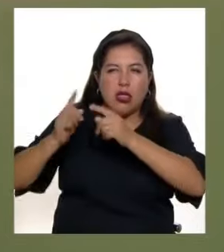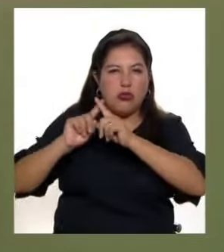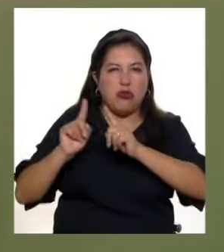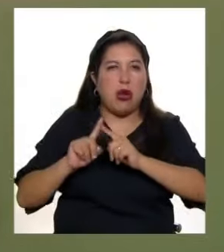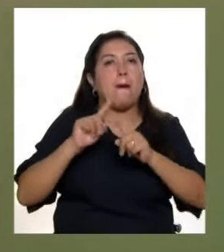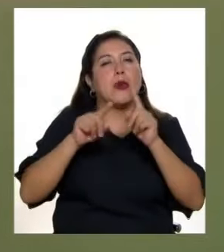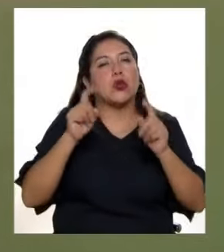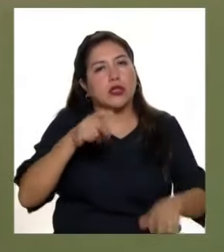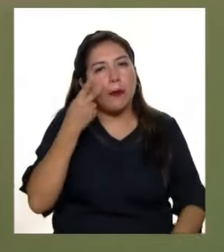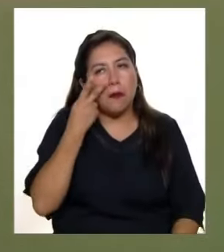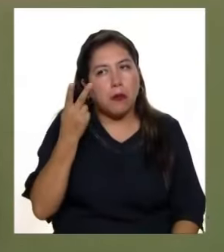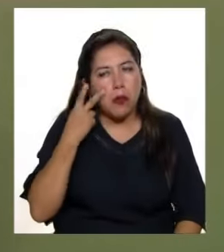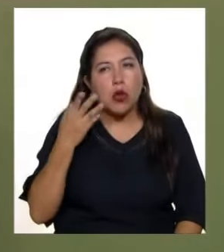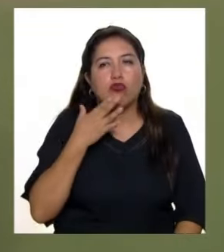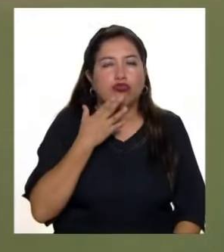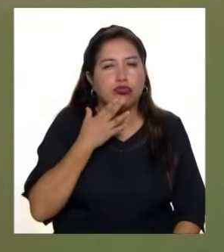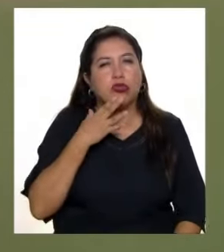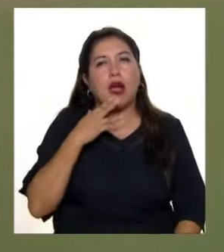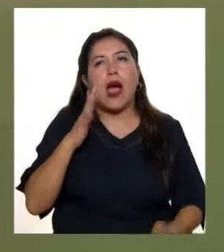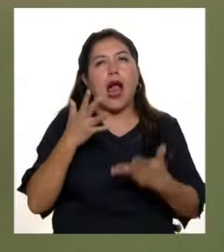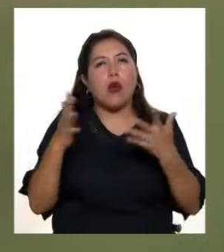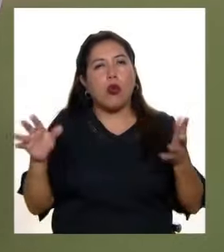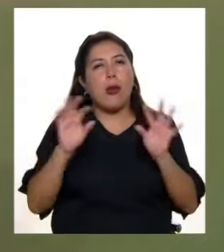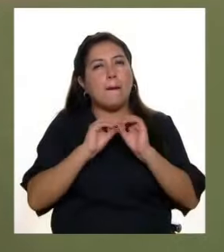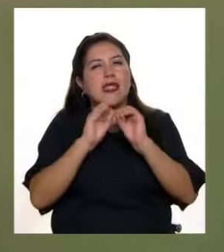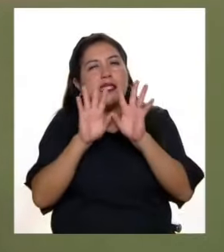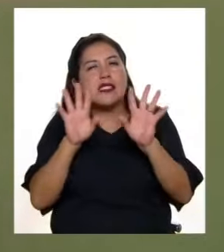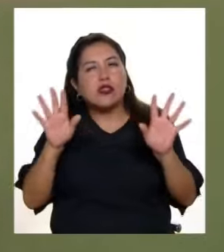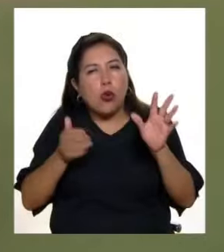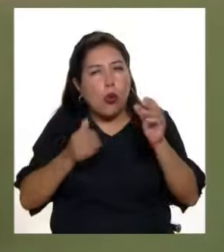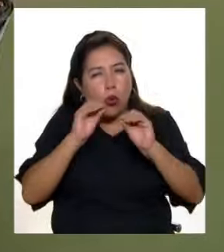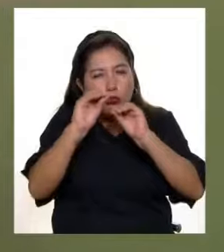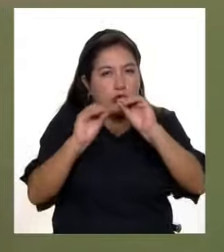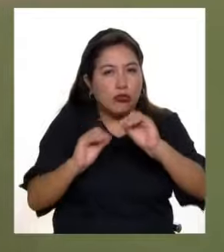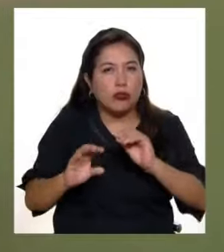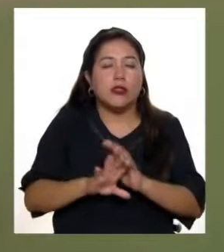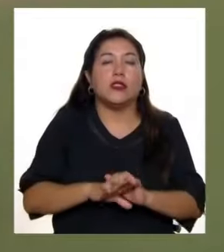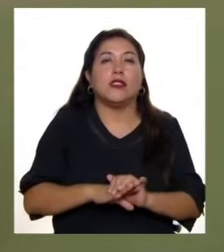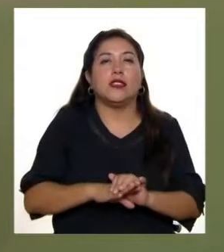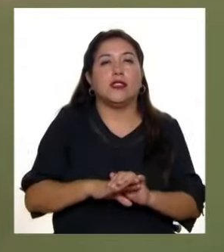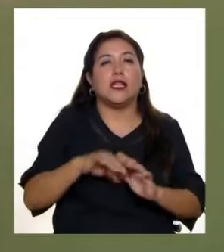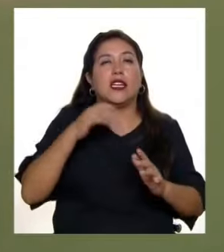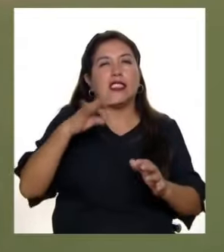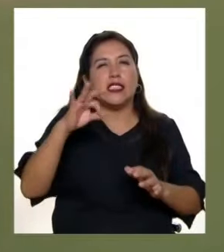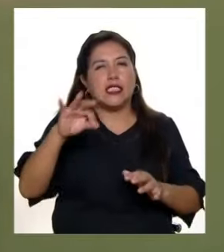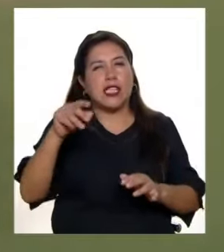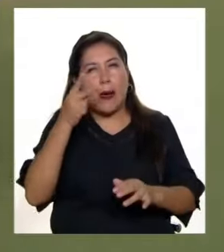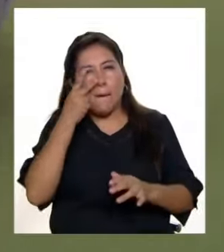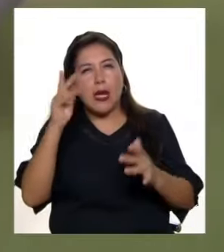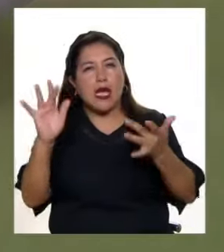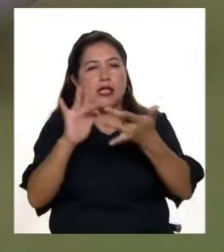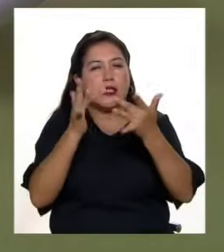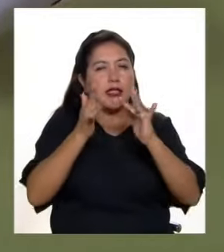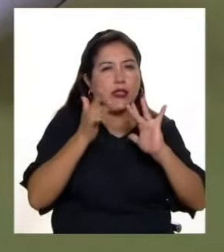¿no? Los influenciadores, algunos, sobre todo los de medios offline, como televisión, radio, tienden a tener